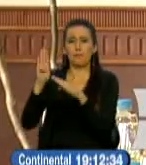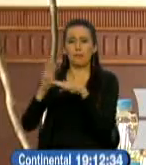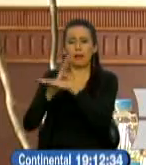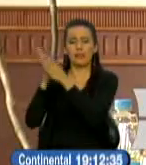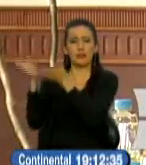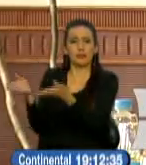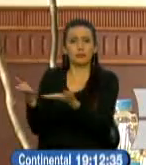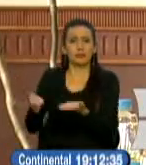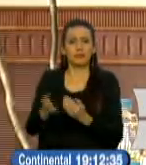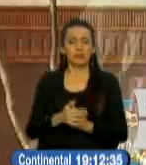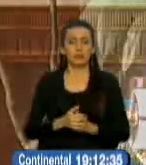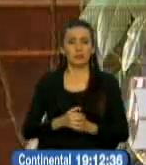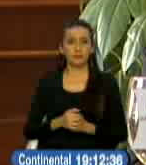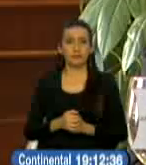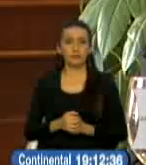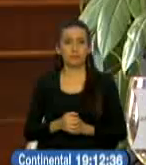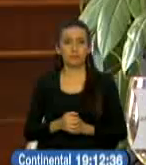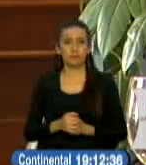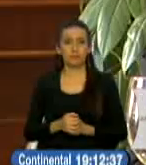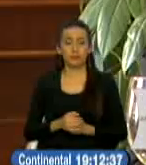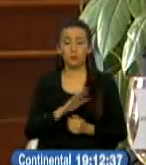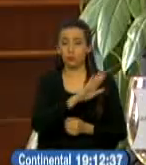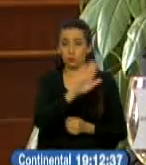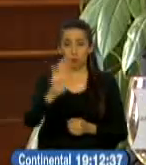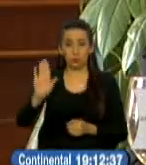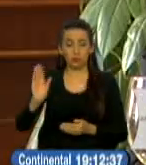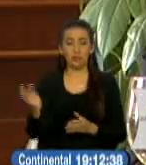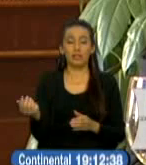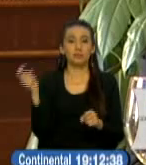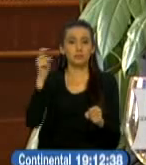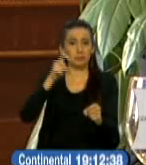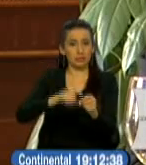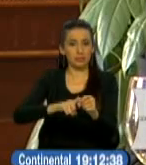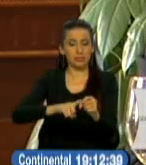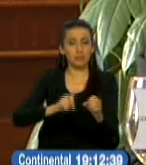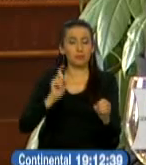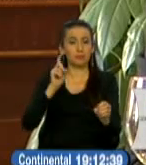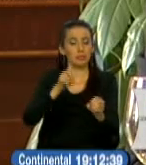compañeros y compañeras. Van a ser parte del gobierno también.